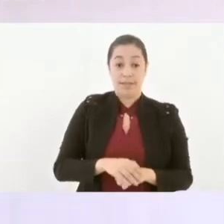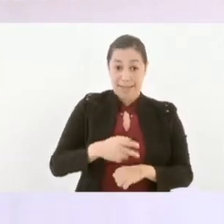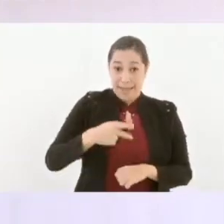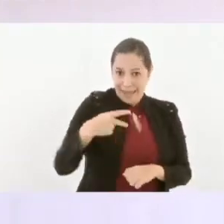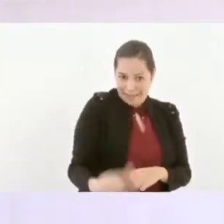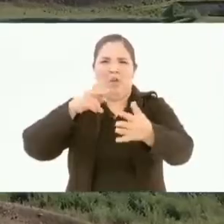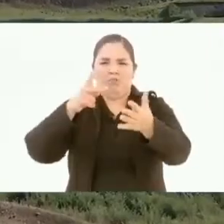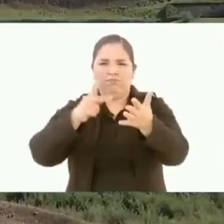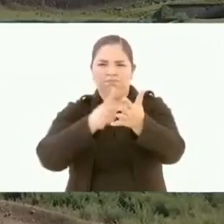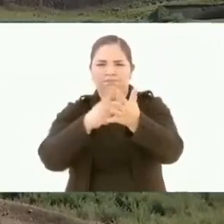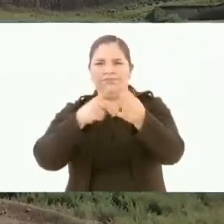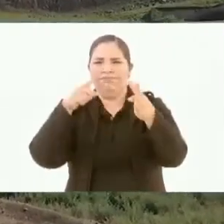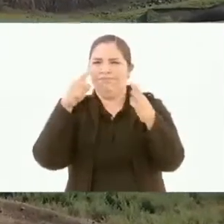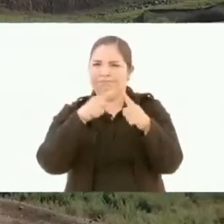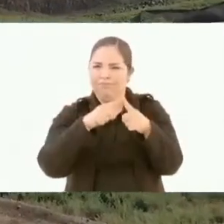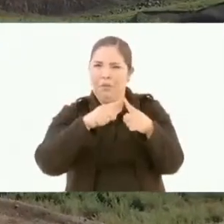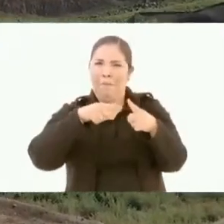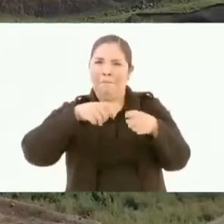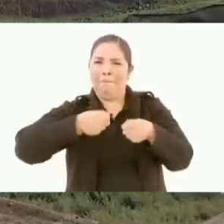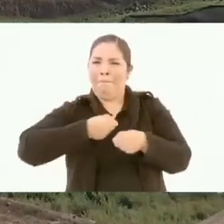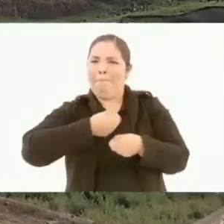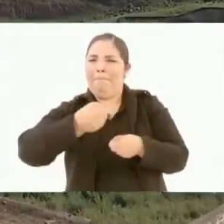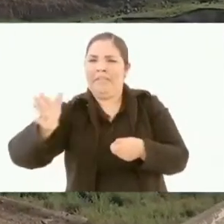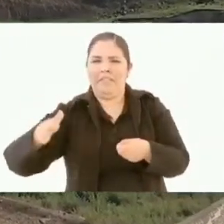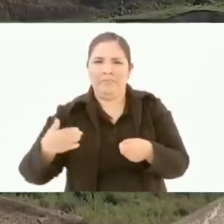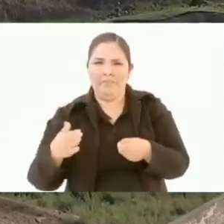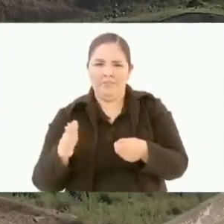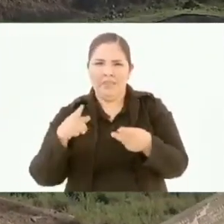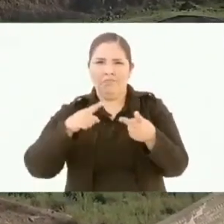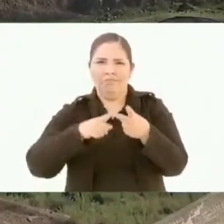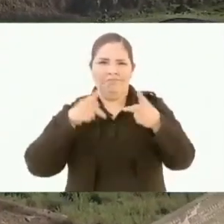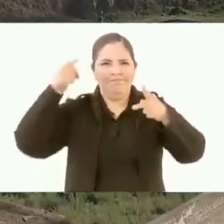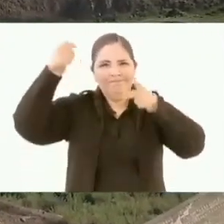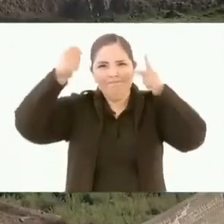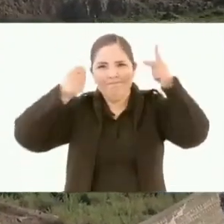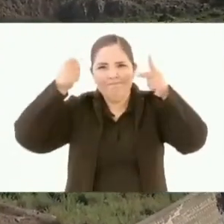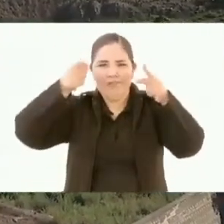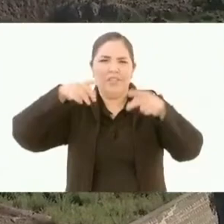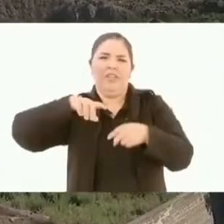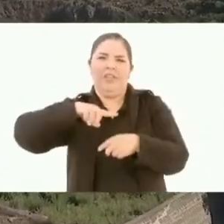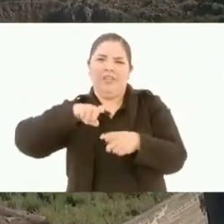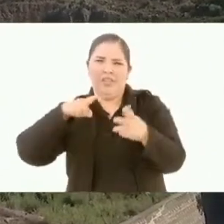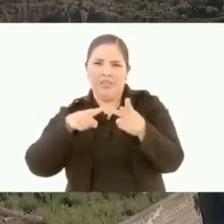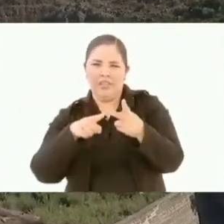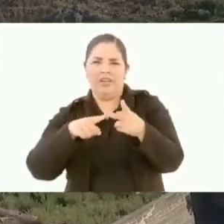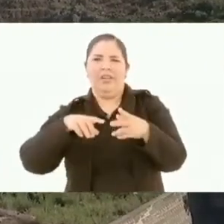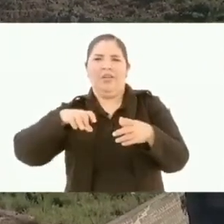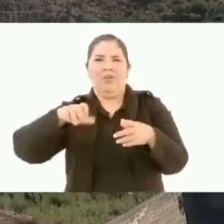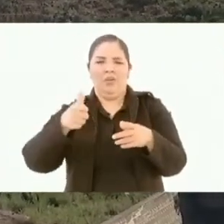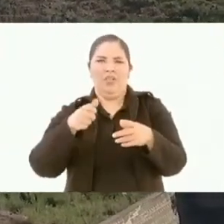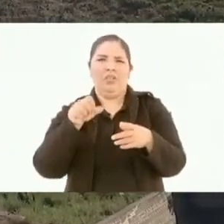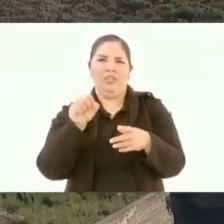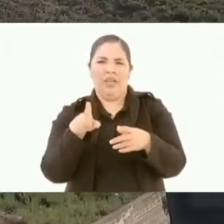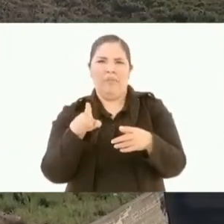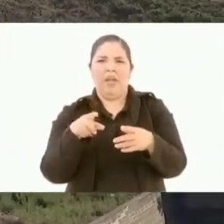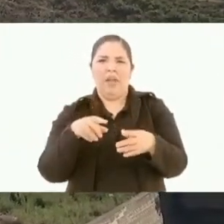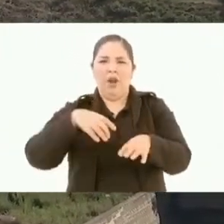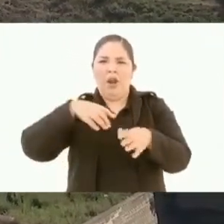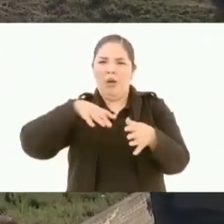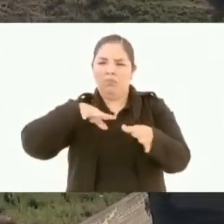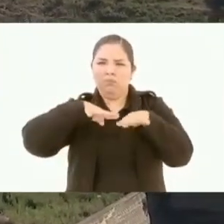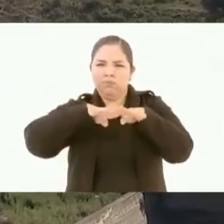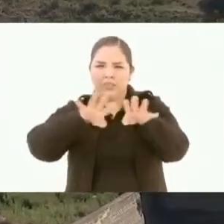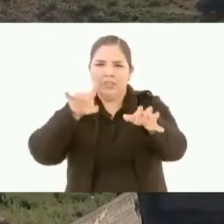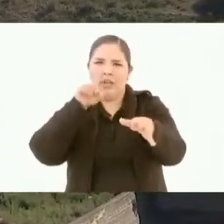acueducto para llevar agua de esta presa a Mazatlán es una gran obra y va